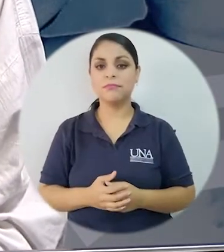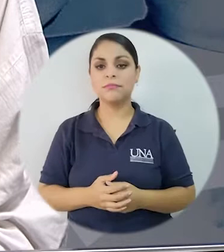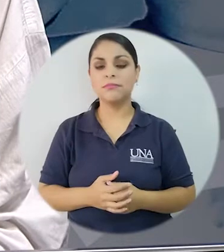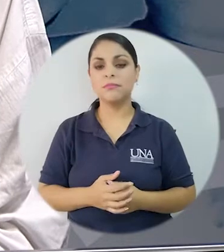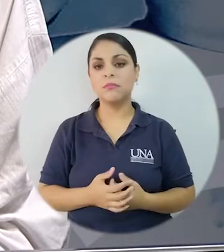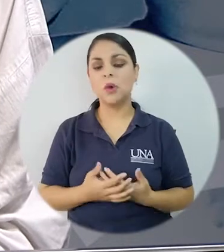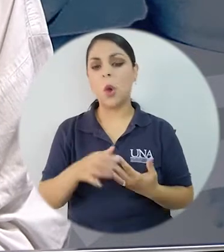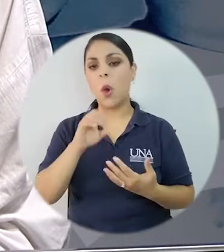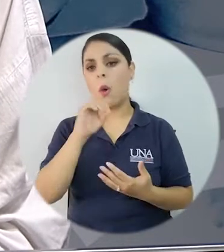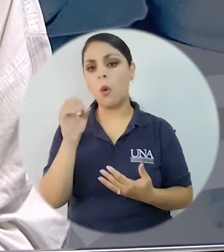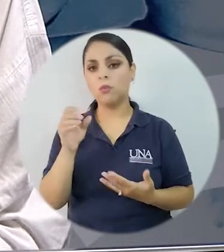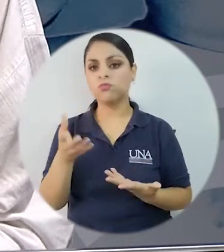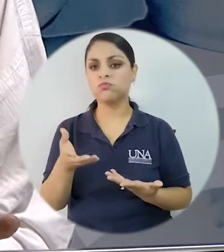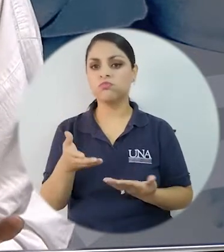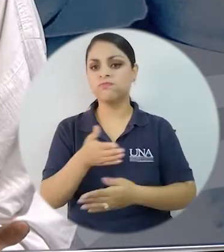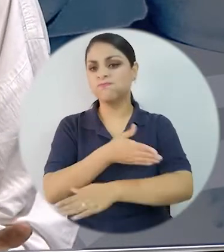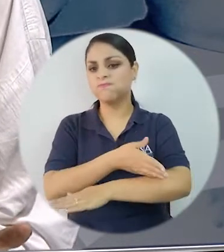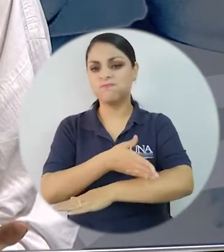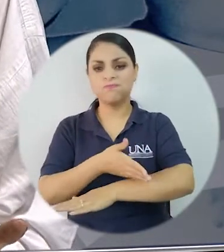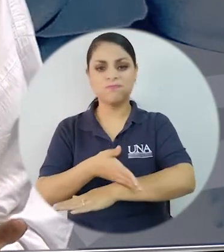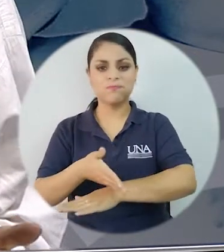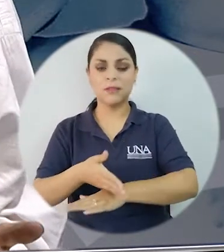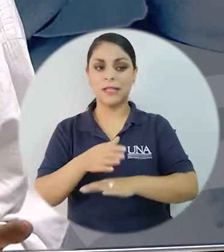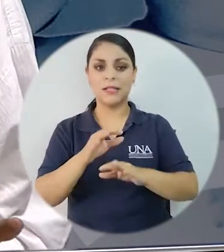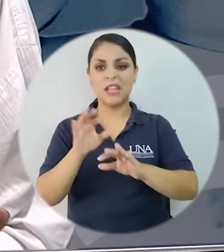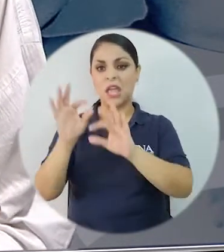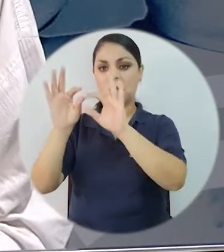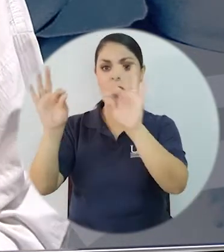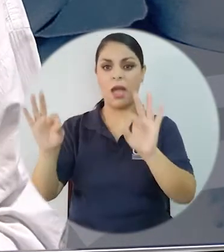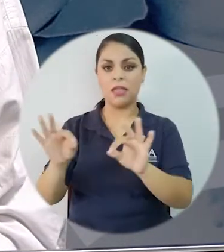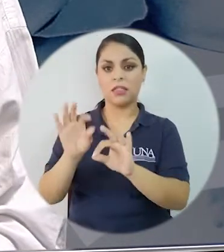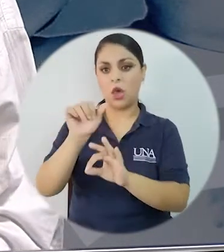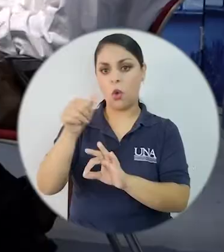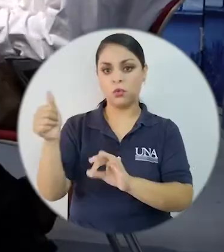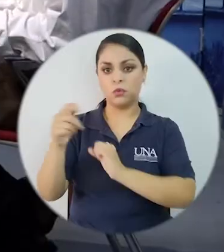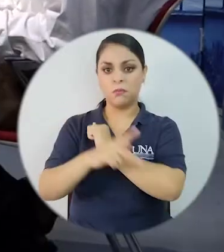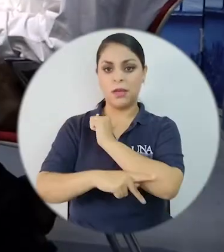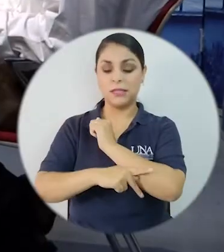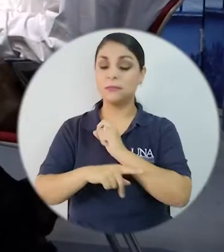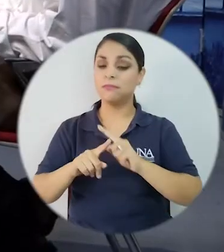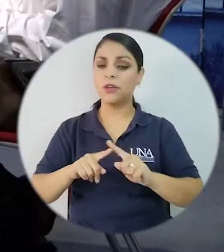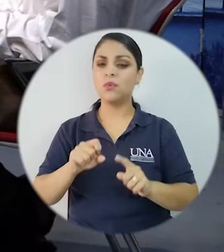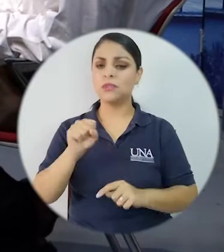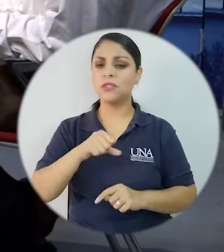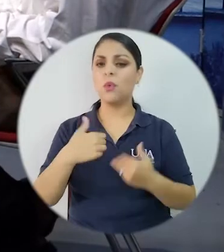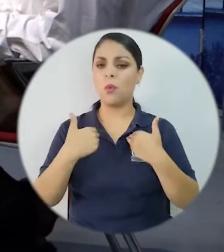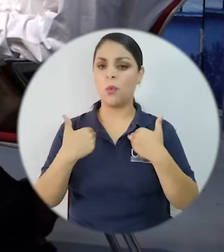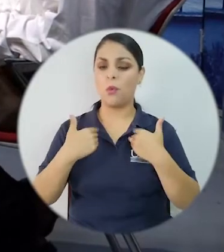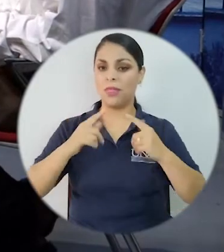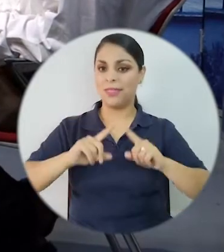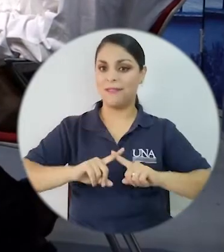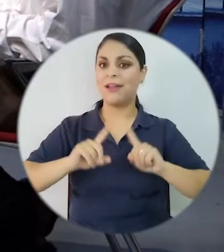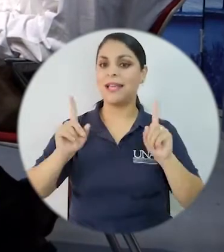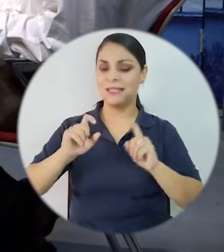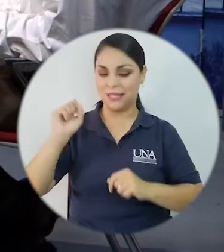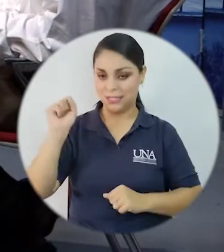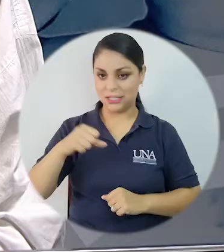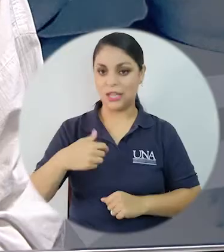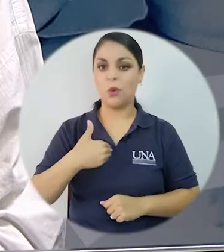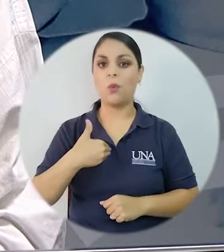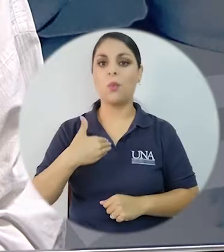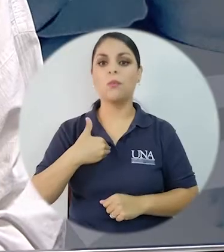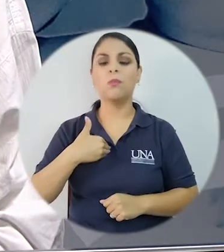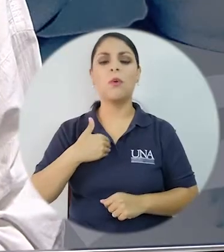para desmejorar la imagen de los otros países, pero que sí hubo una diferencia, la